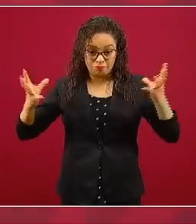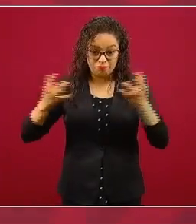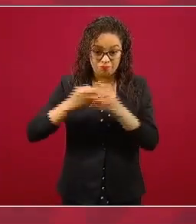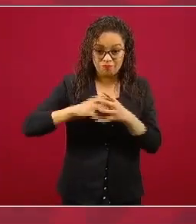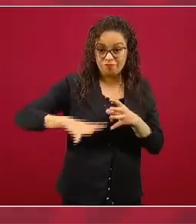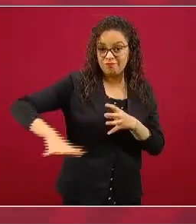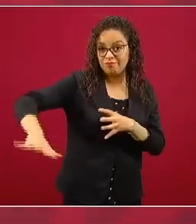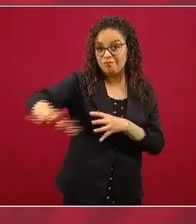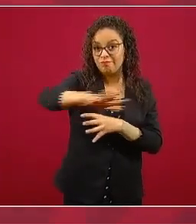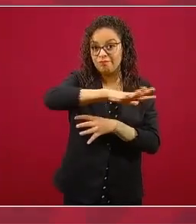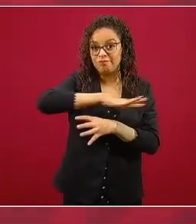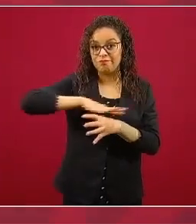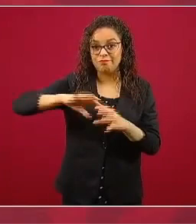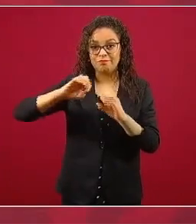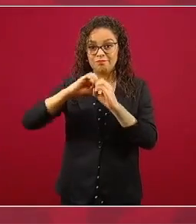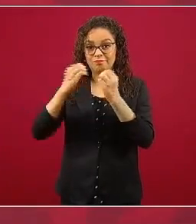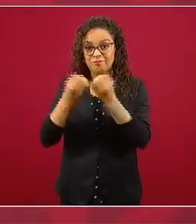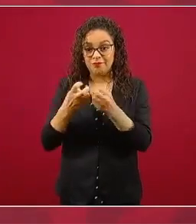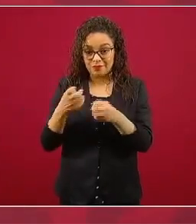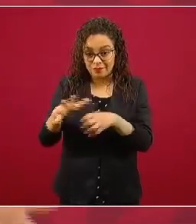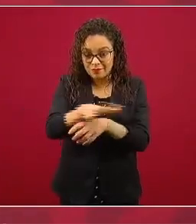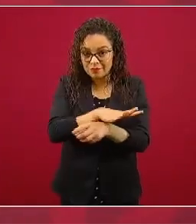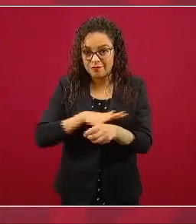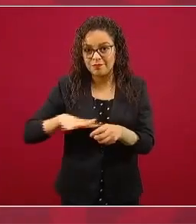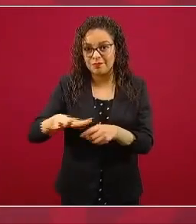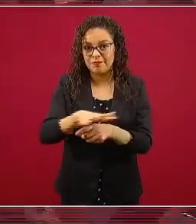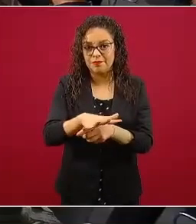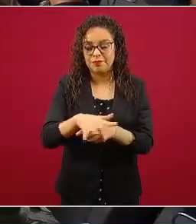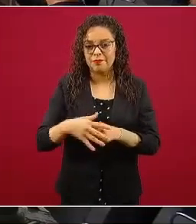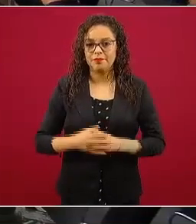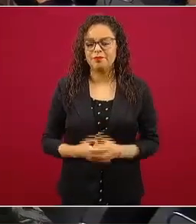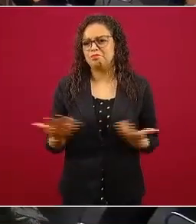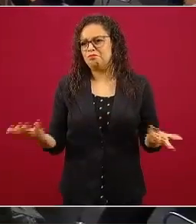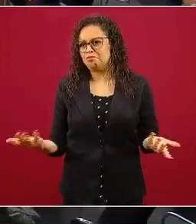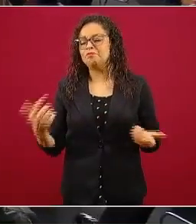ese organismo. Y la pregunta es,